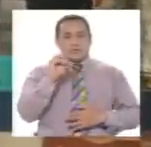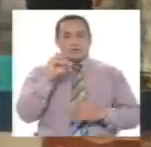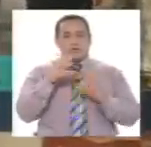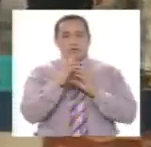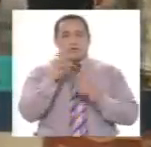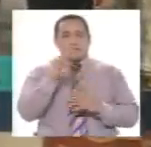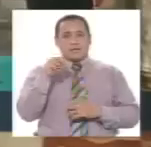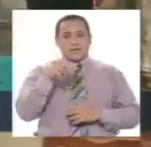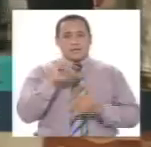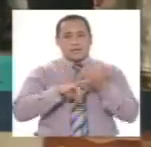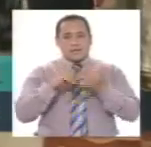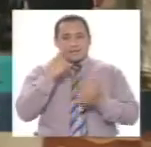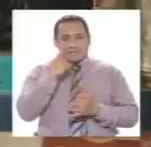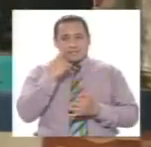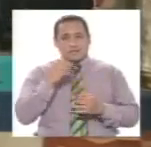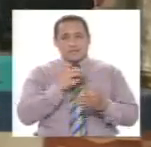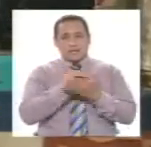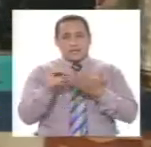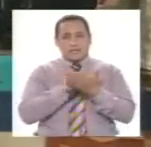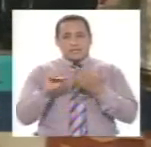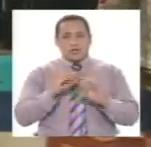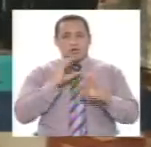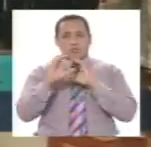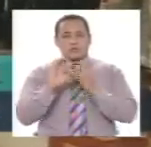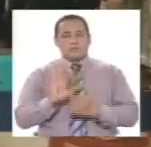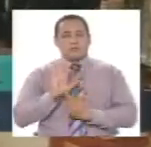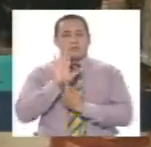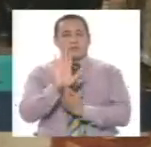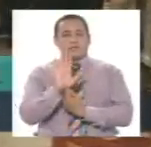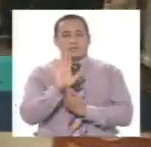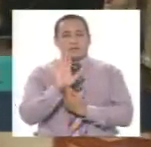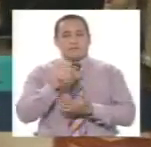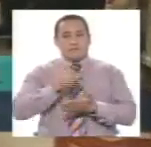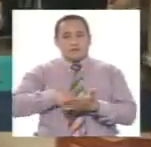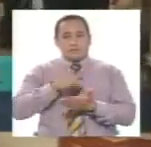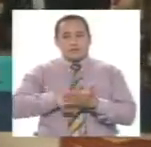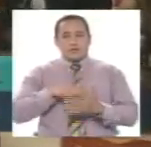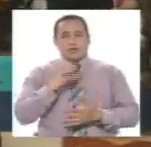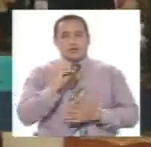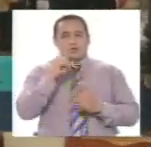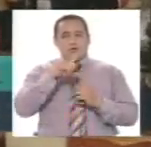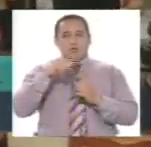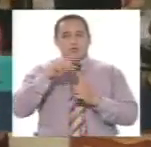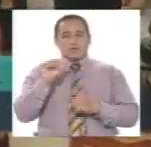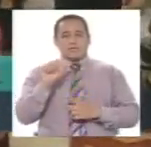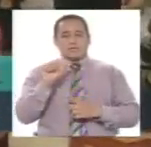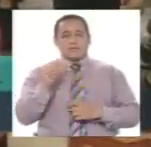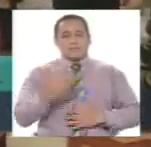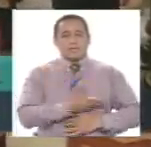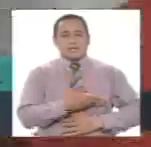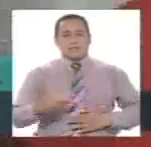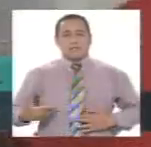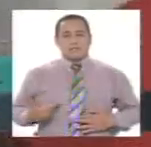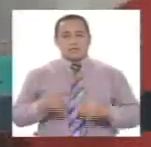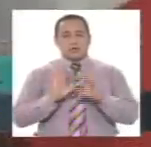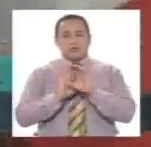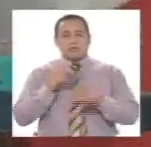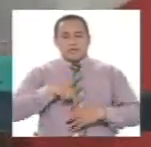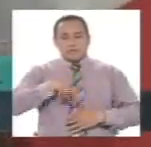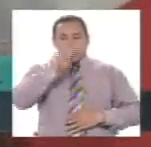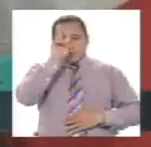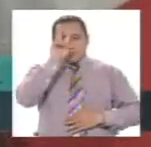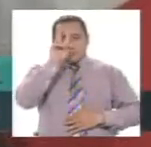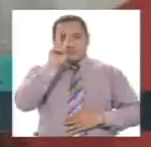Solís. Regístrese, comuníquese y publíquese. Firma Ollanta Humala Tasso, Presidente Constitucional